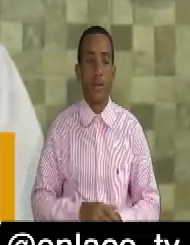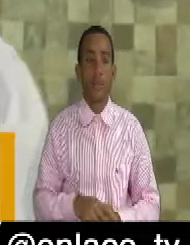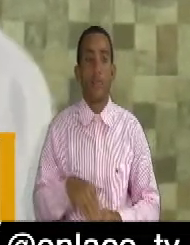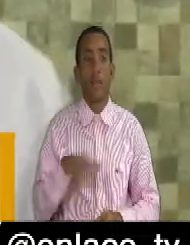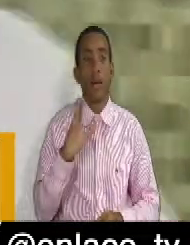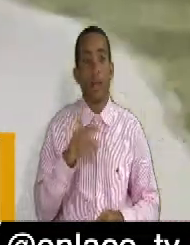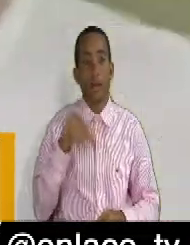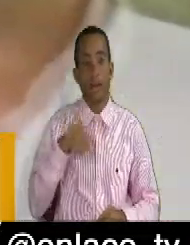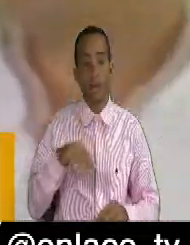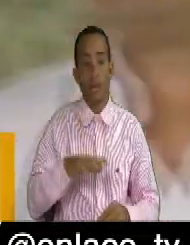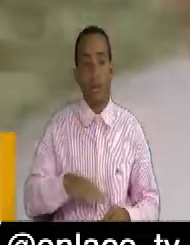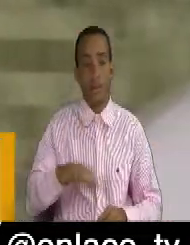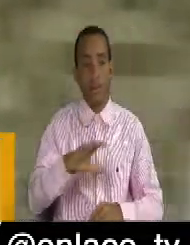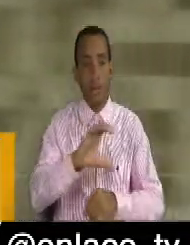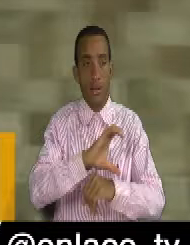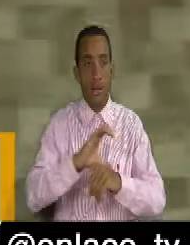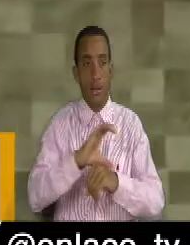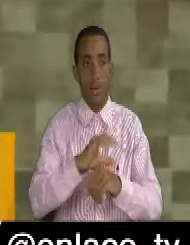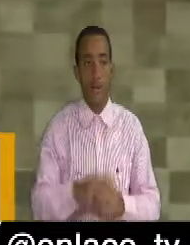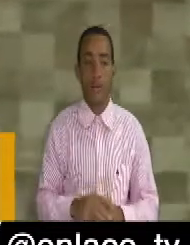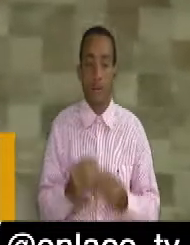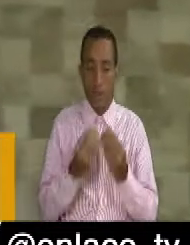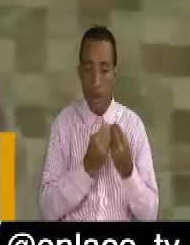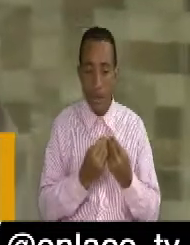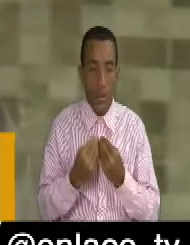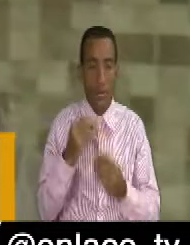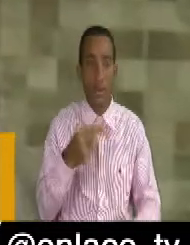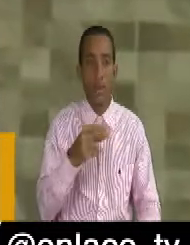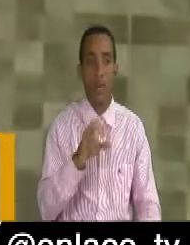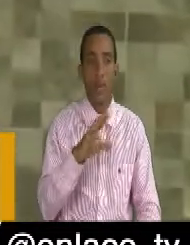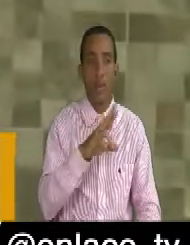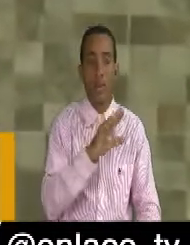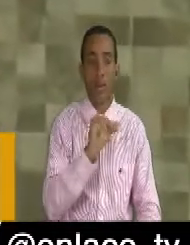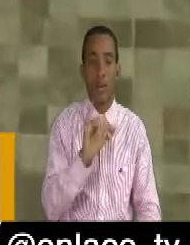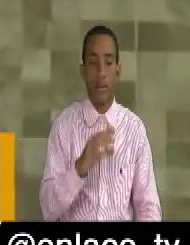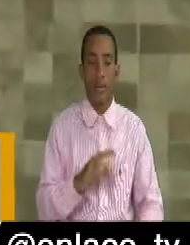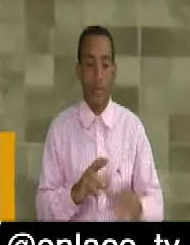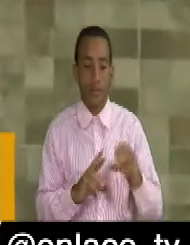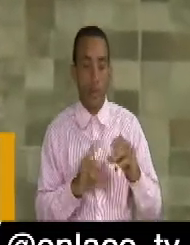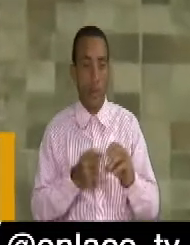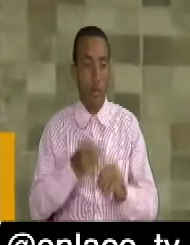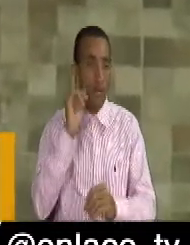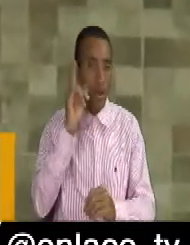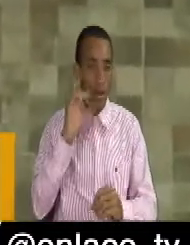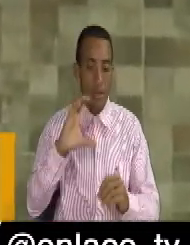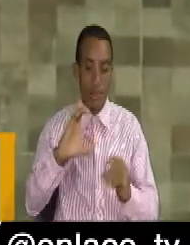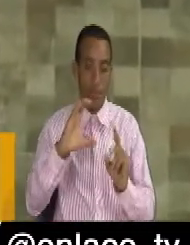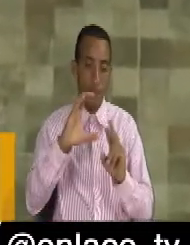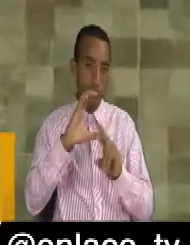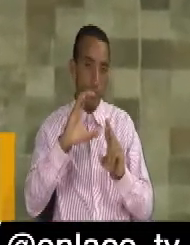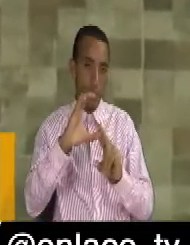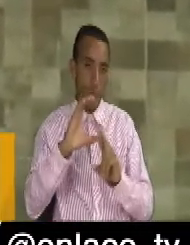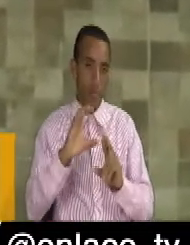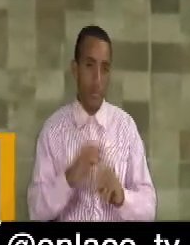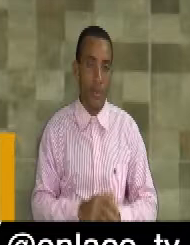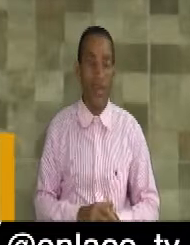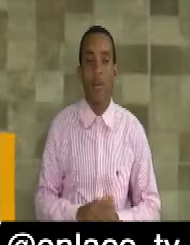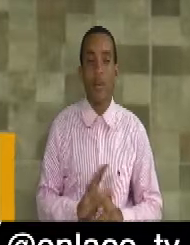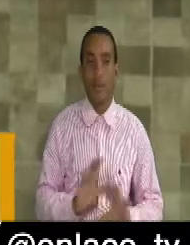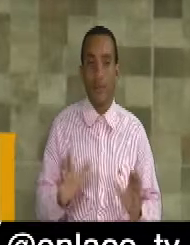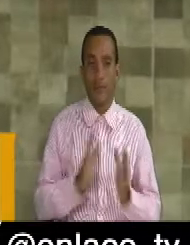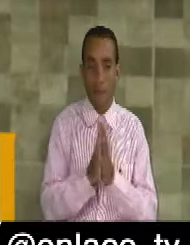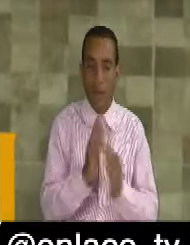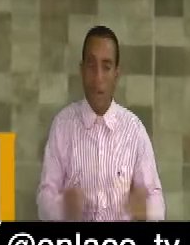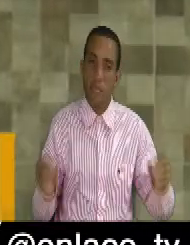económicamente para la ciudad. El procedimiento del concejal Henry Correa de Cambio Radical frente a un nuevo peaje entre Barranca Bermeja y Bucaramanga. Continúen ustedes con más